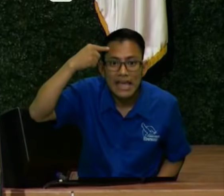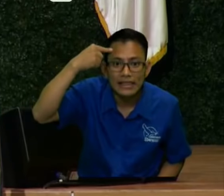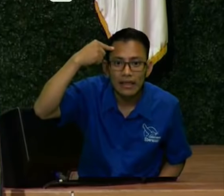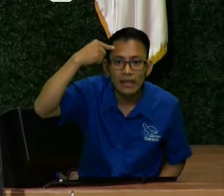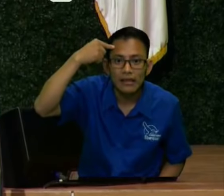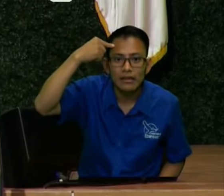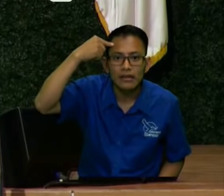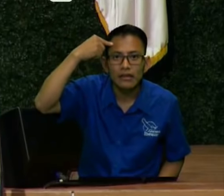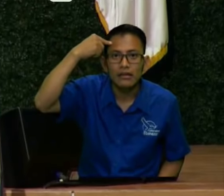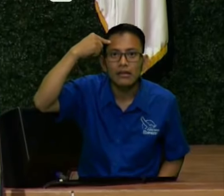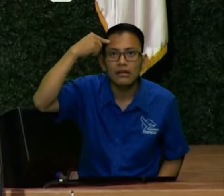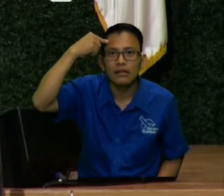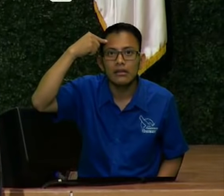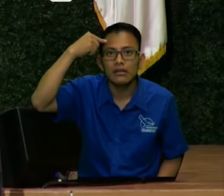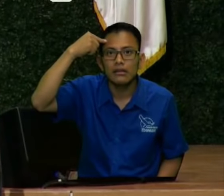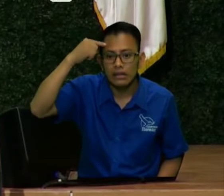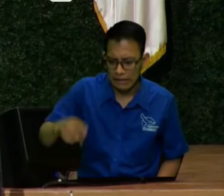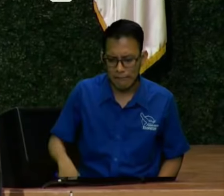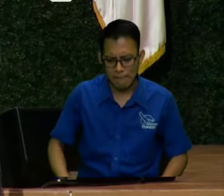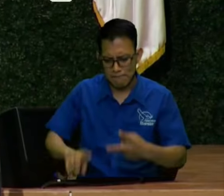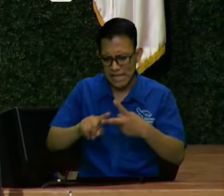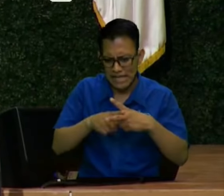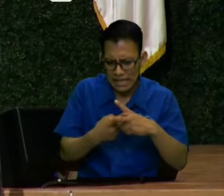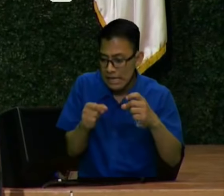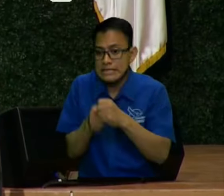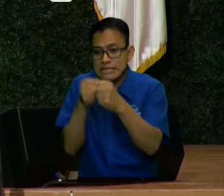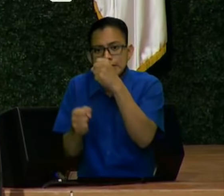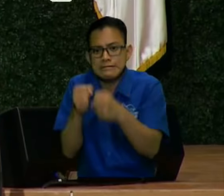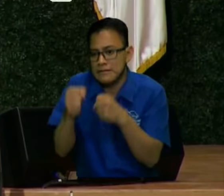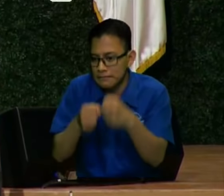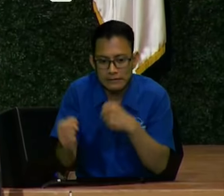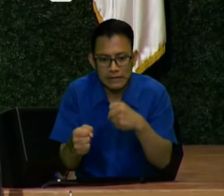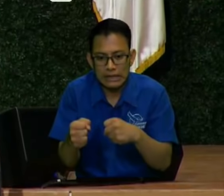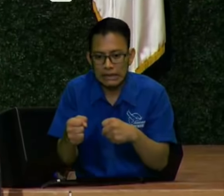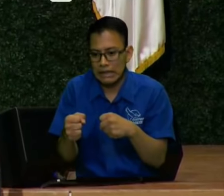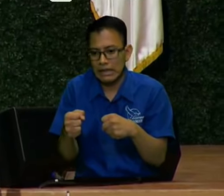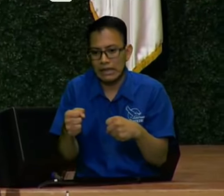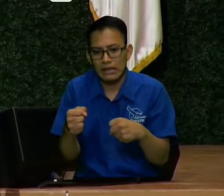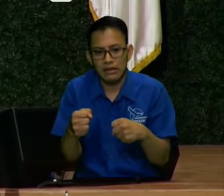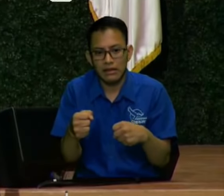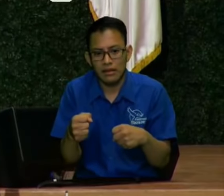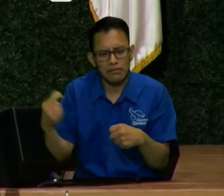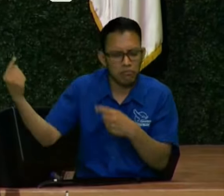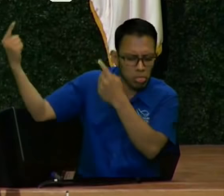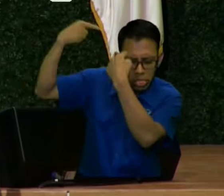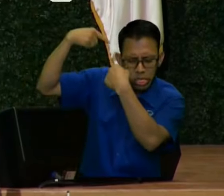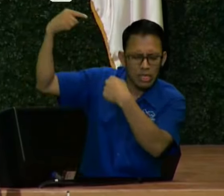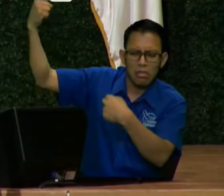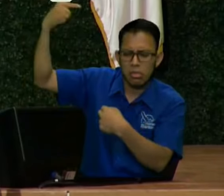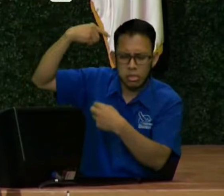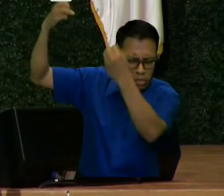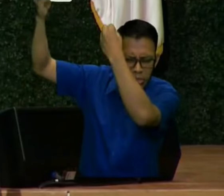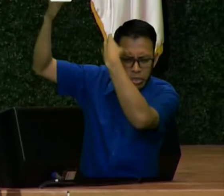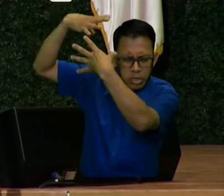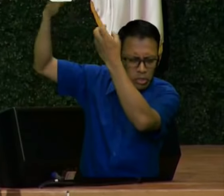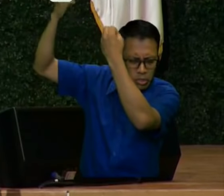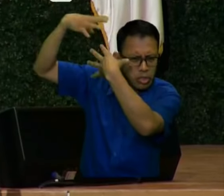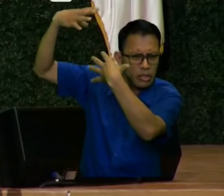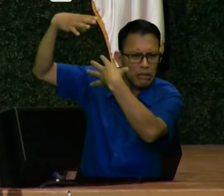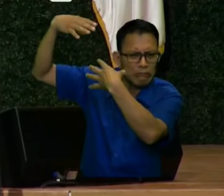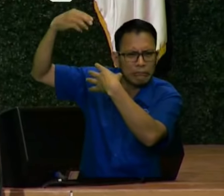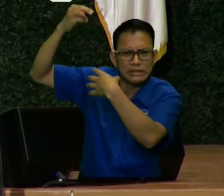Entonces, cuando yo empiezo a decir, no, lo siento mucho, voy a seguir, yo voy a terminar lo que empecé, me entrené para esto, y yo voy a correr